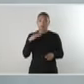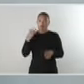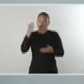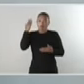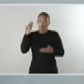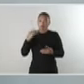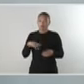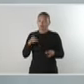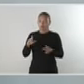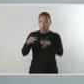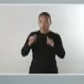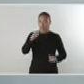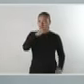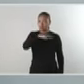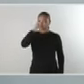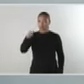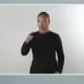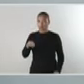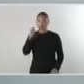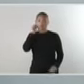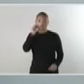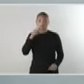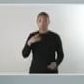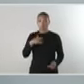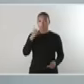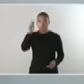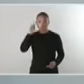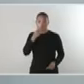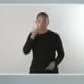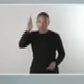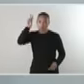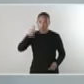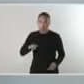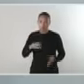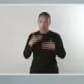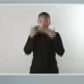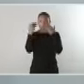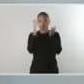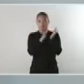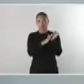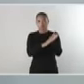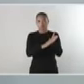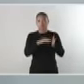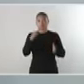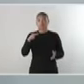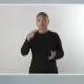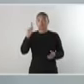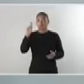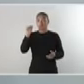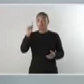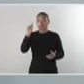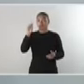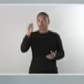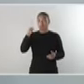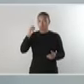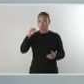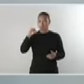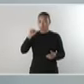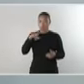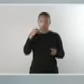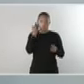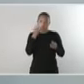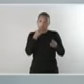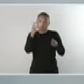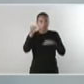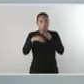fui honesto y publiqué mi declaración patrimonial en 1992 incluso antes de que fueran obligatorias y que